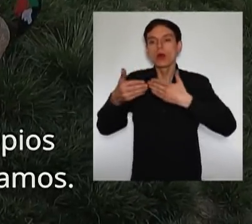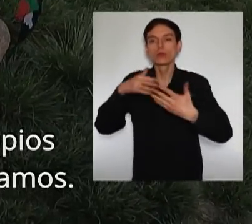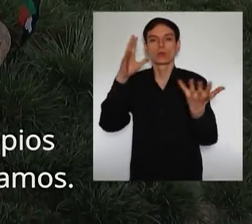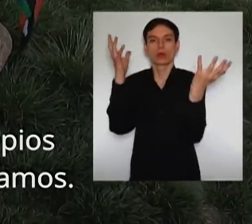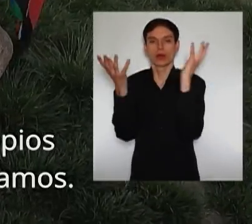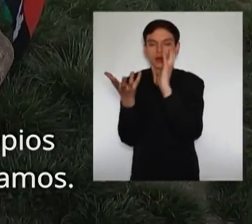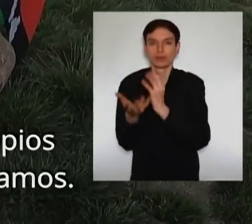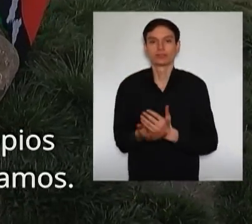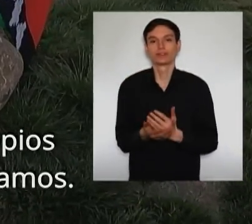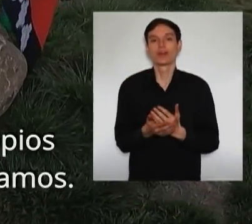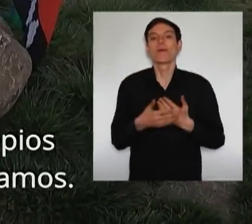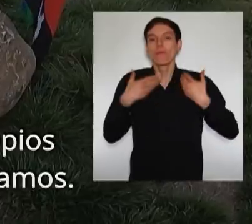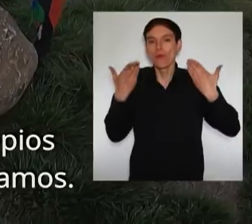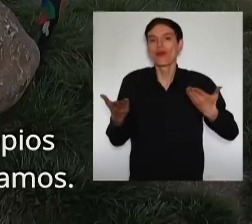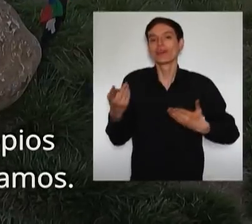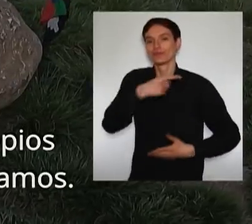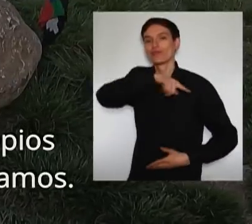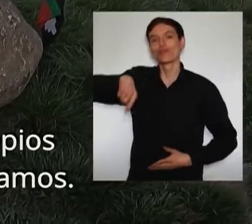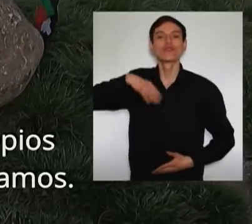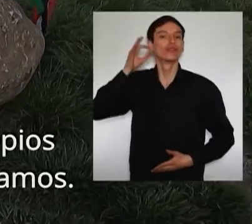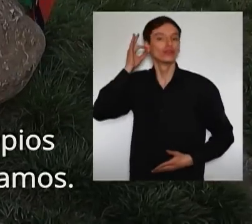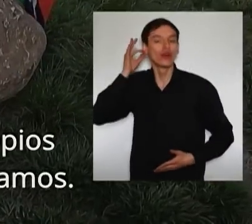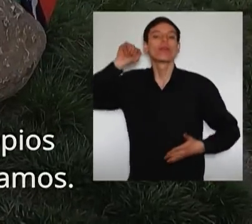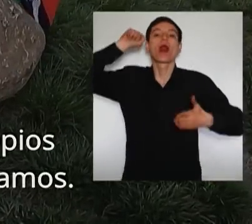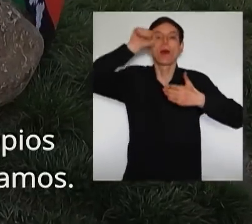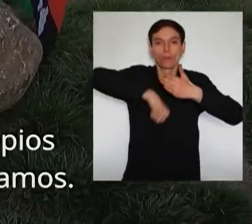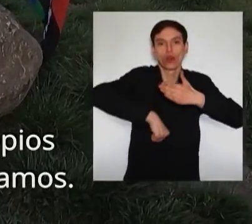nosotras aprobamos.